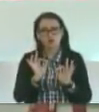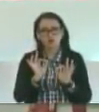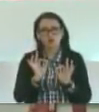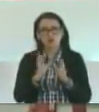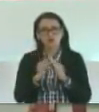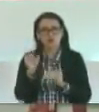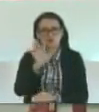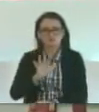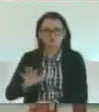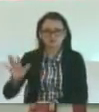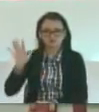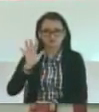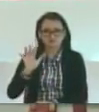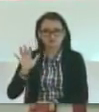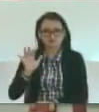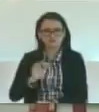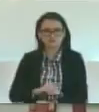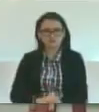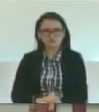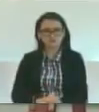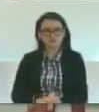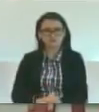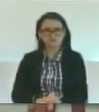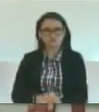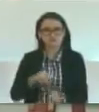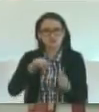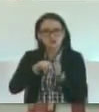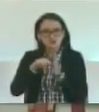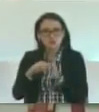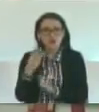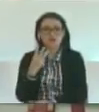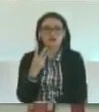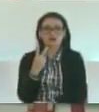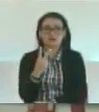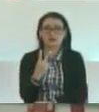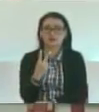país. Hemos recorrido 32